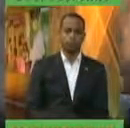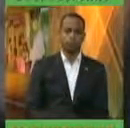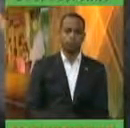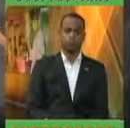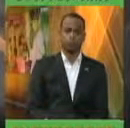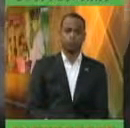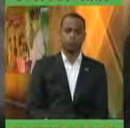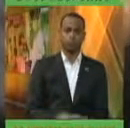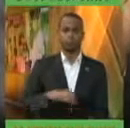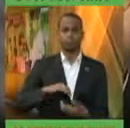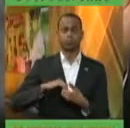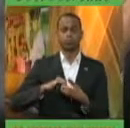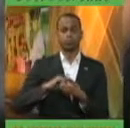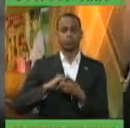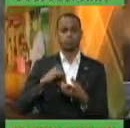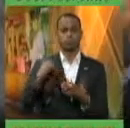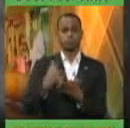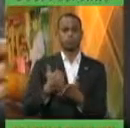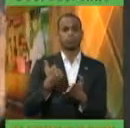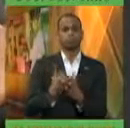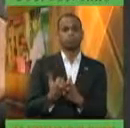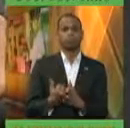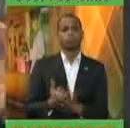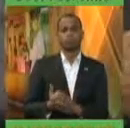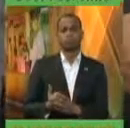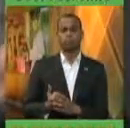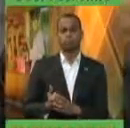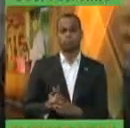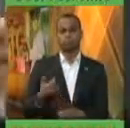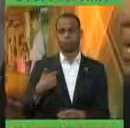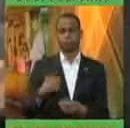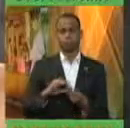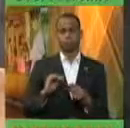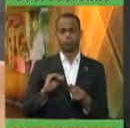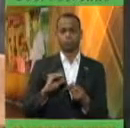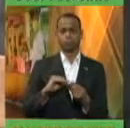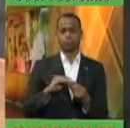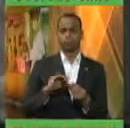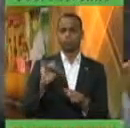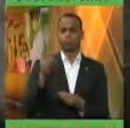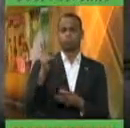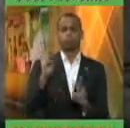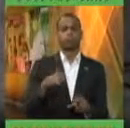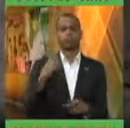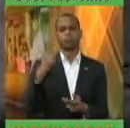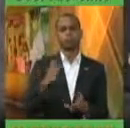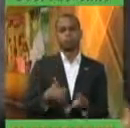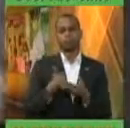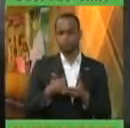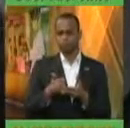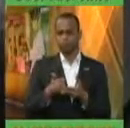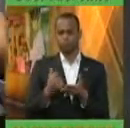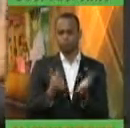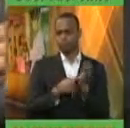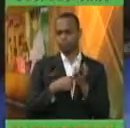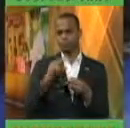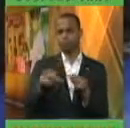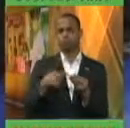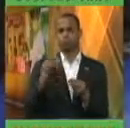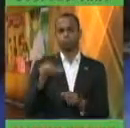o sea que nadie lo ayuda yo uso primera persona porque me toca dialogar así y represento al canal pero